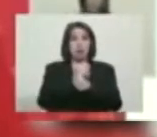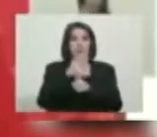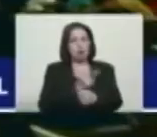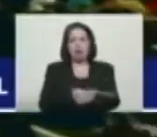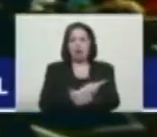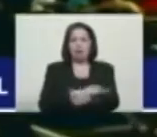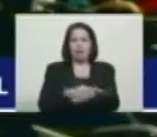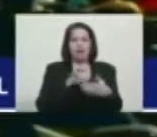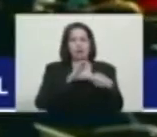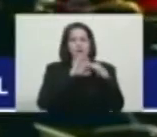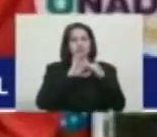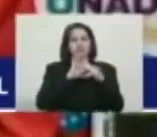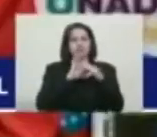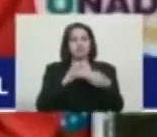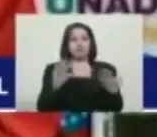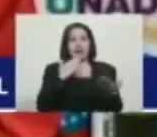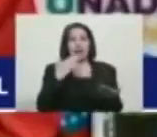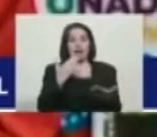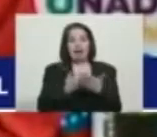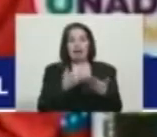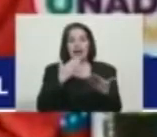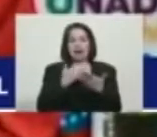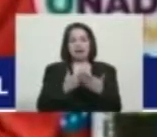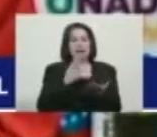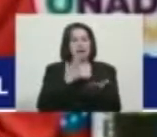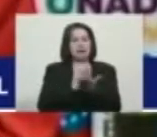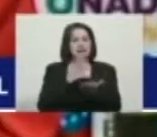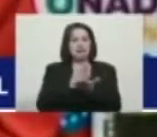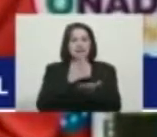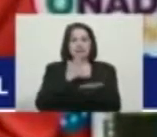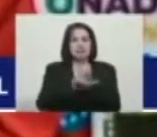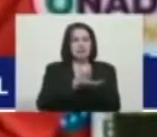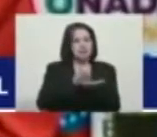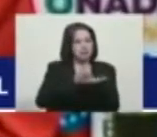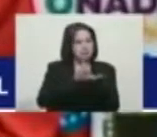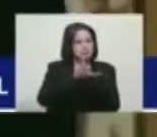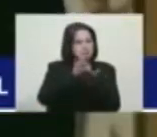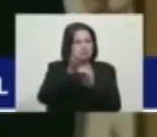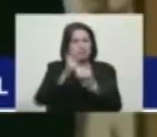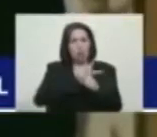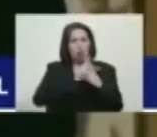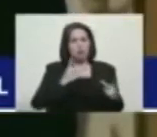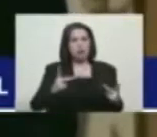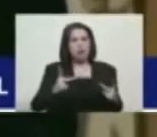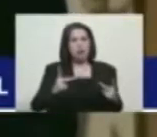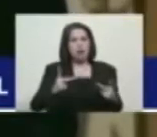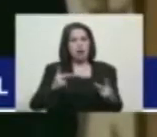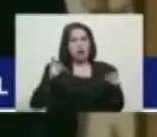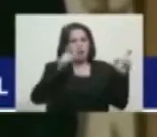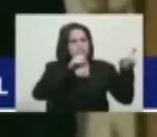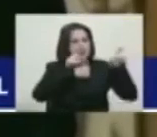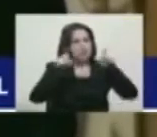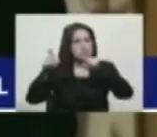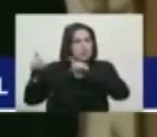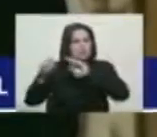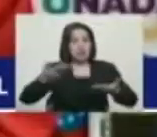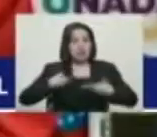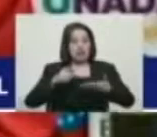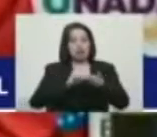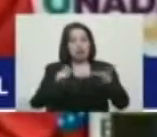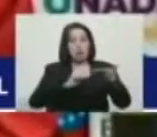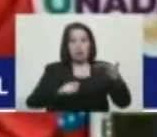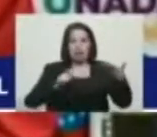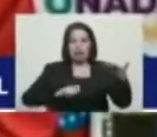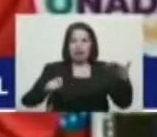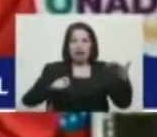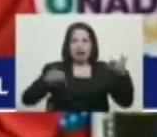y compromiso. Gracias por toda tu firmeza, toda tu voluntad, todas tus orientaciones, permanentemente